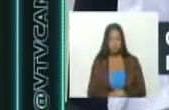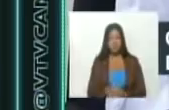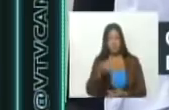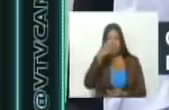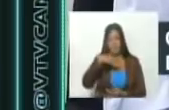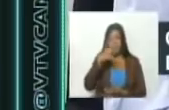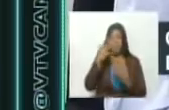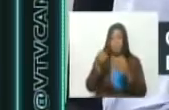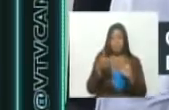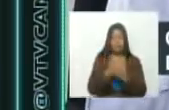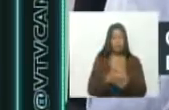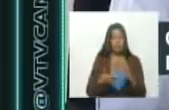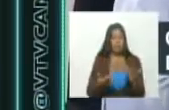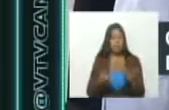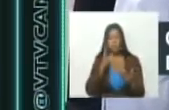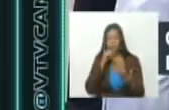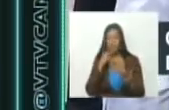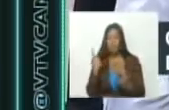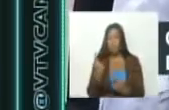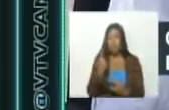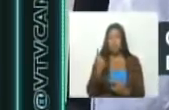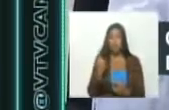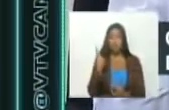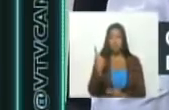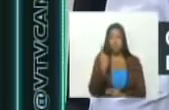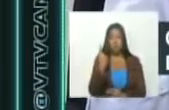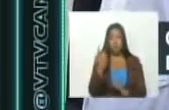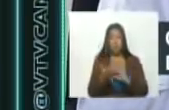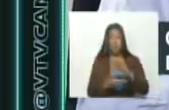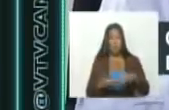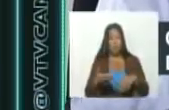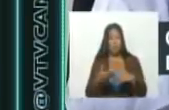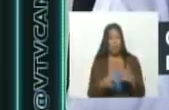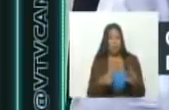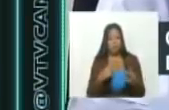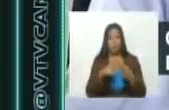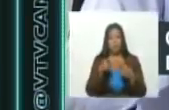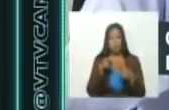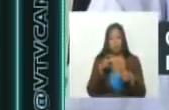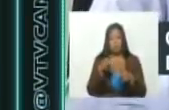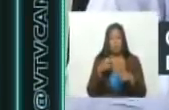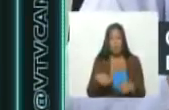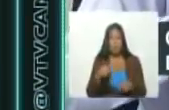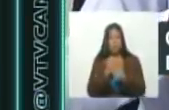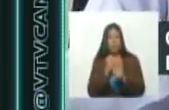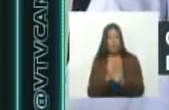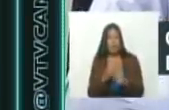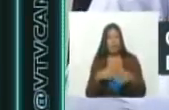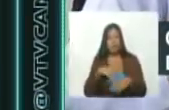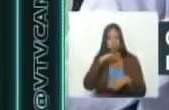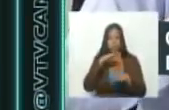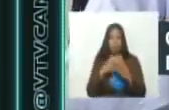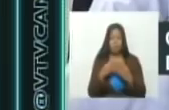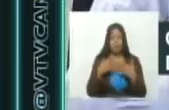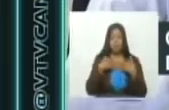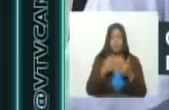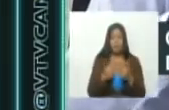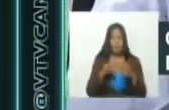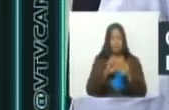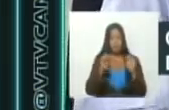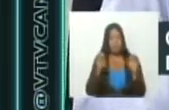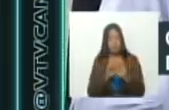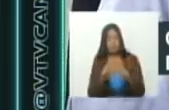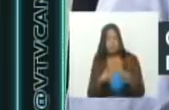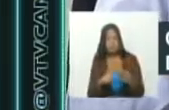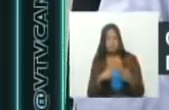pueblo entienda que no hay un solo problema, ni uno solo, los salarios, el empleo, el abastecimiento, la salud, la